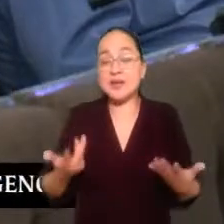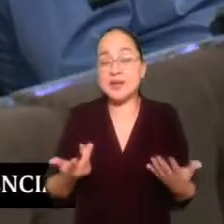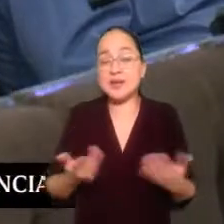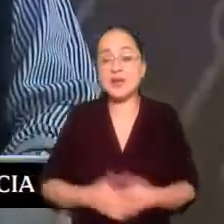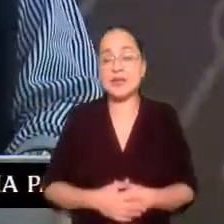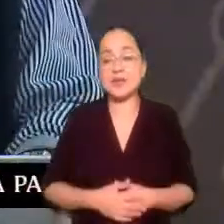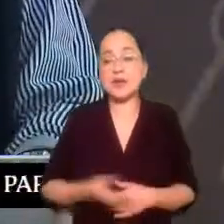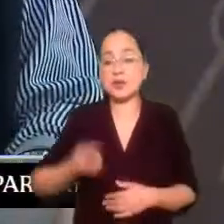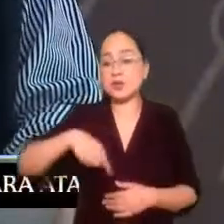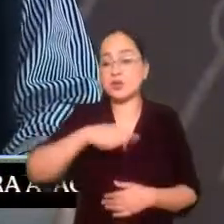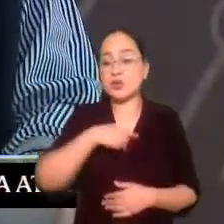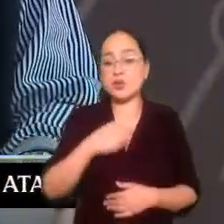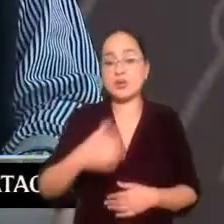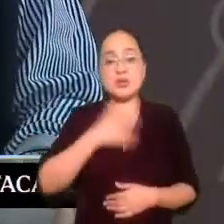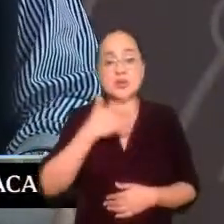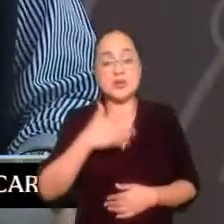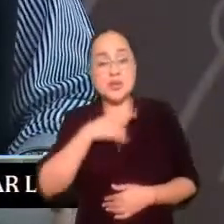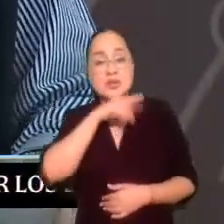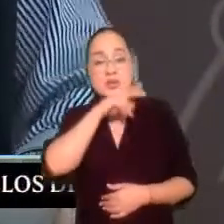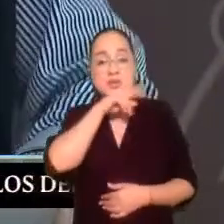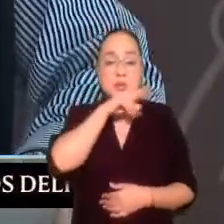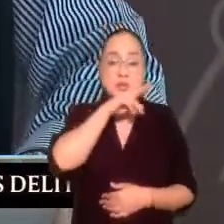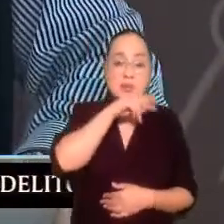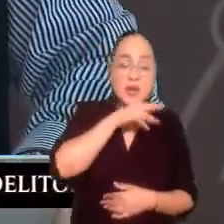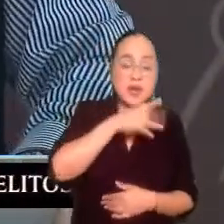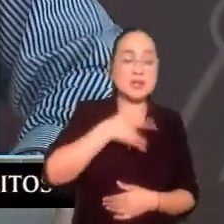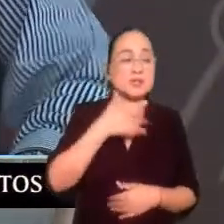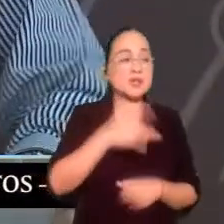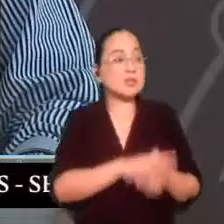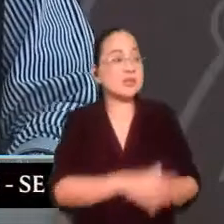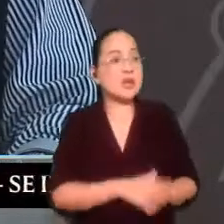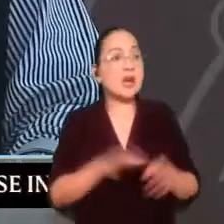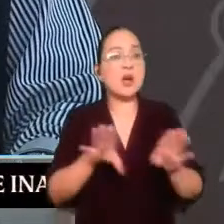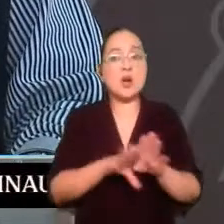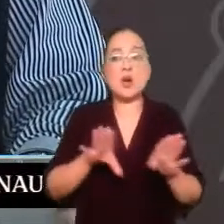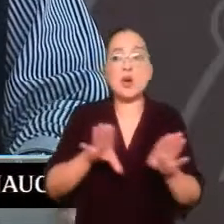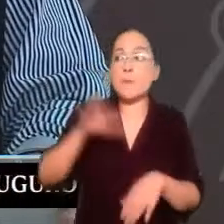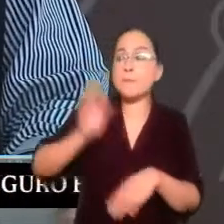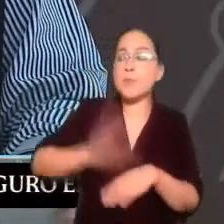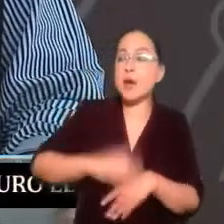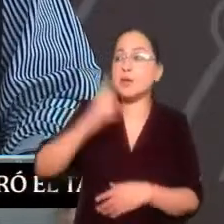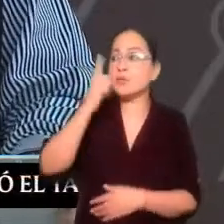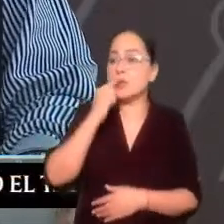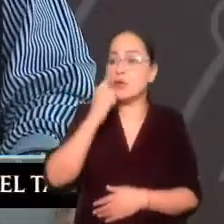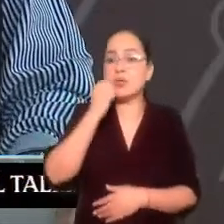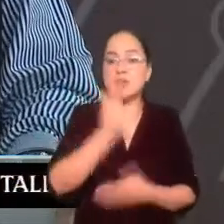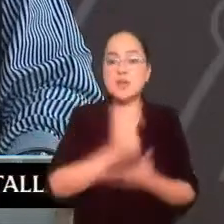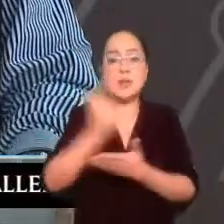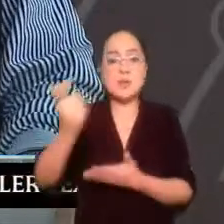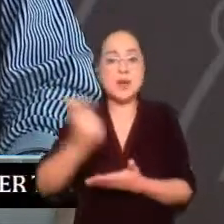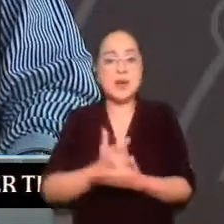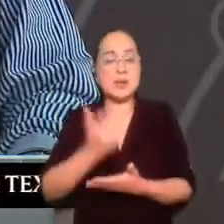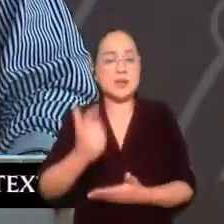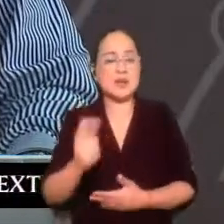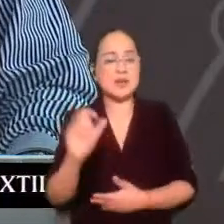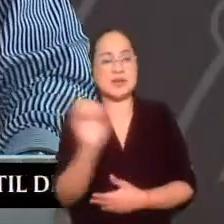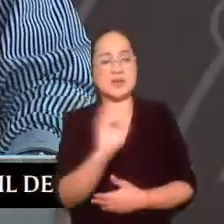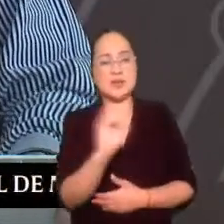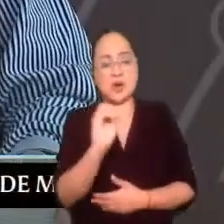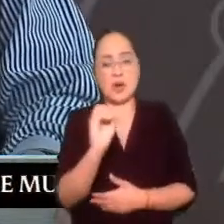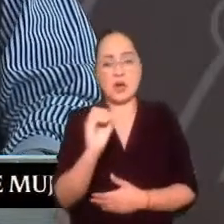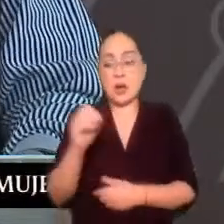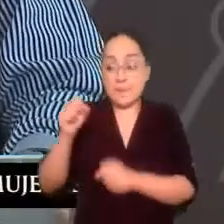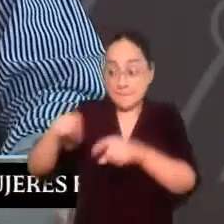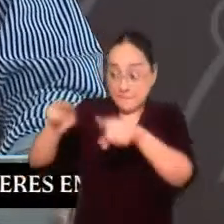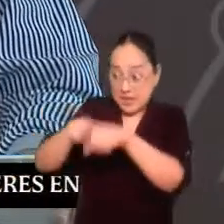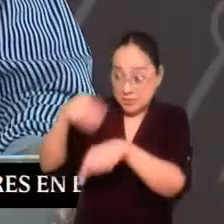presionados para efecto de contratar más policías y que nos dé tiempo para capacitarlos,